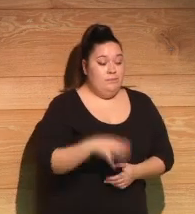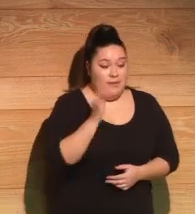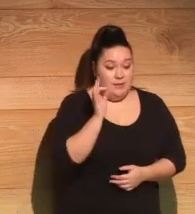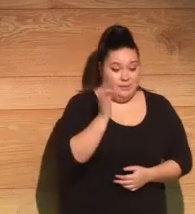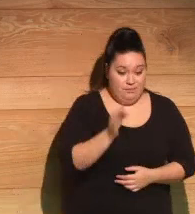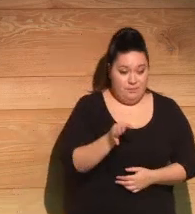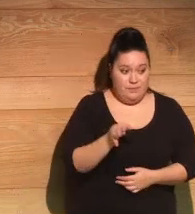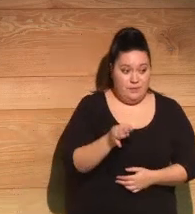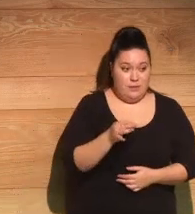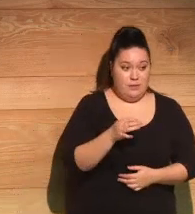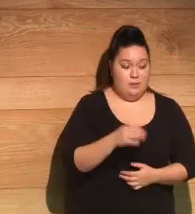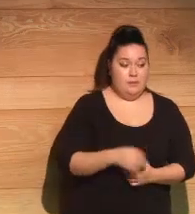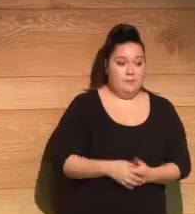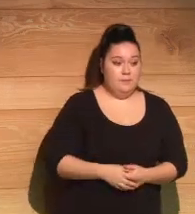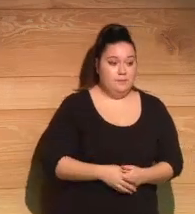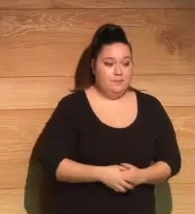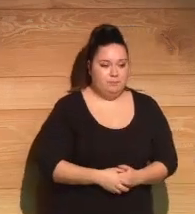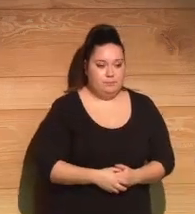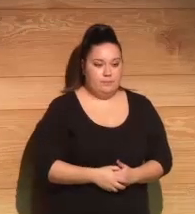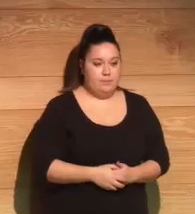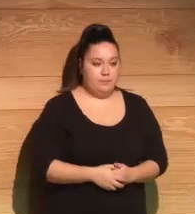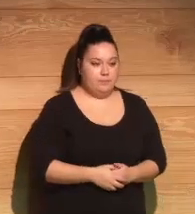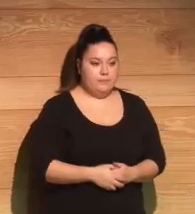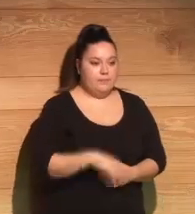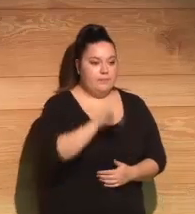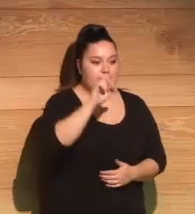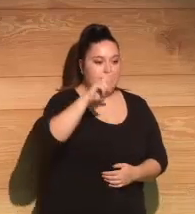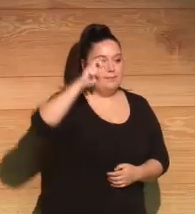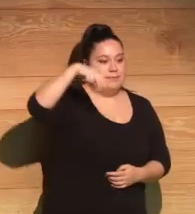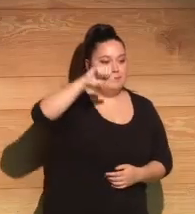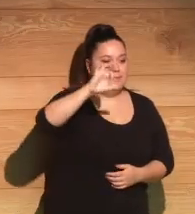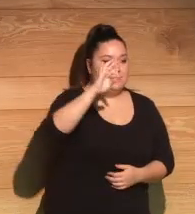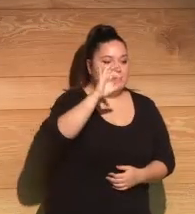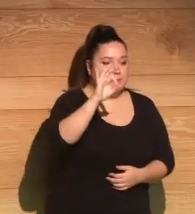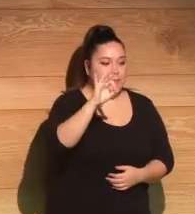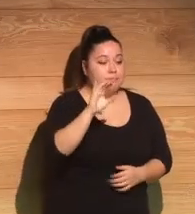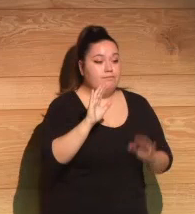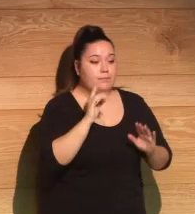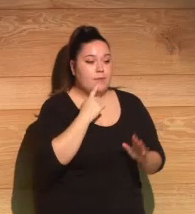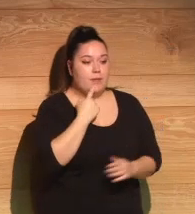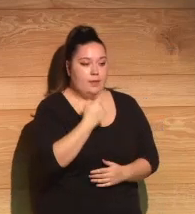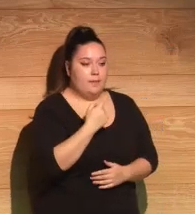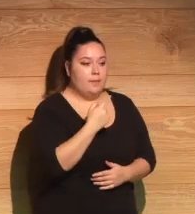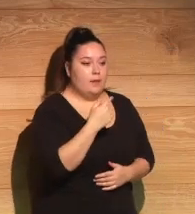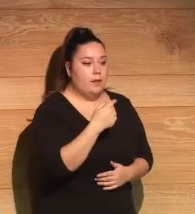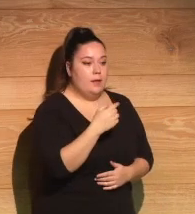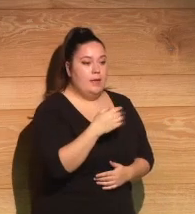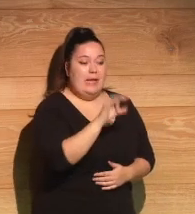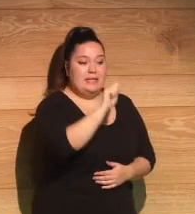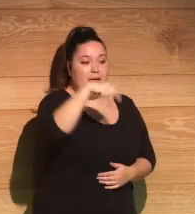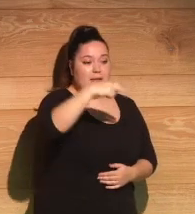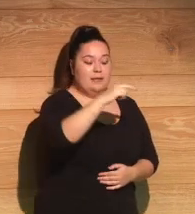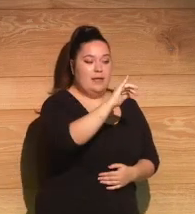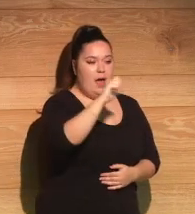nombra lo mayor, ¿no? Ernesto. Sí, Santiago Albarrico, que es yo creo el filósofo que mejores reflexiones